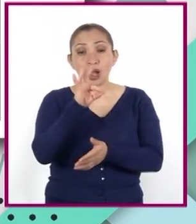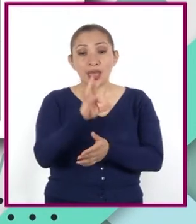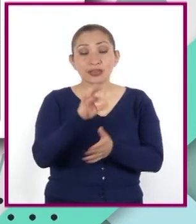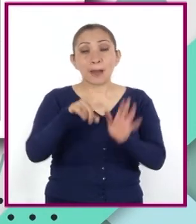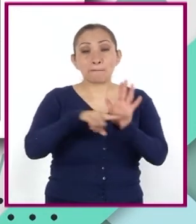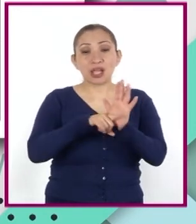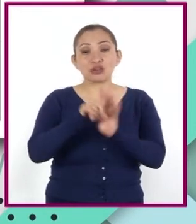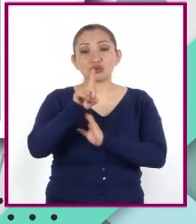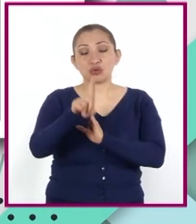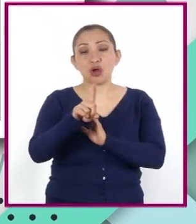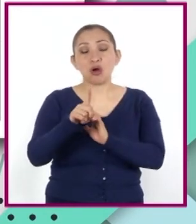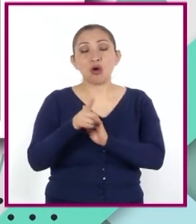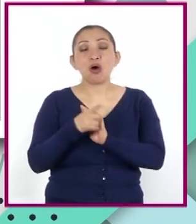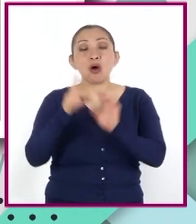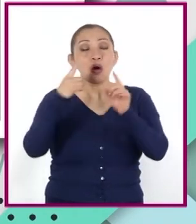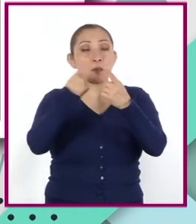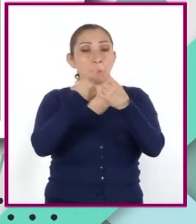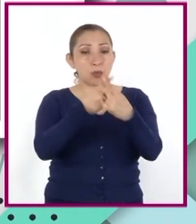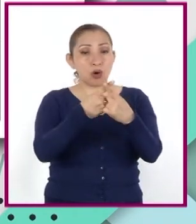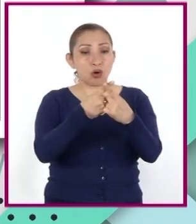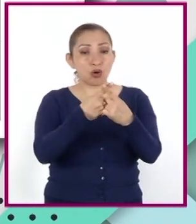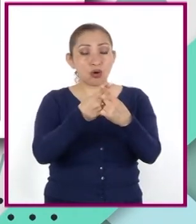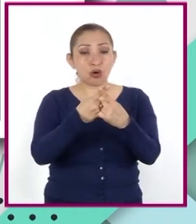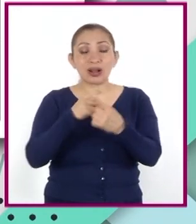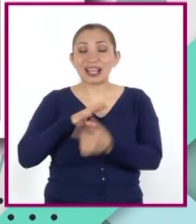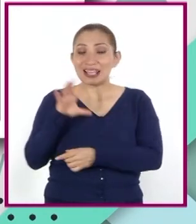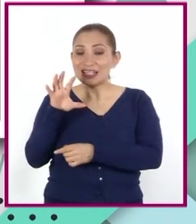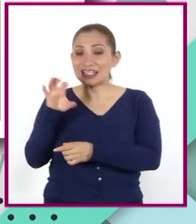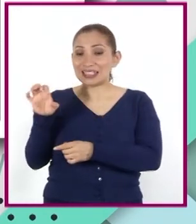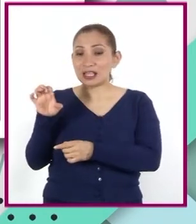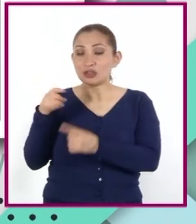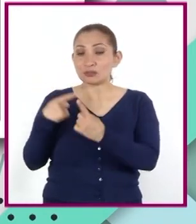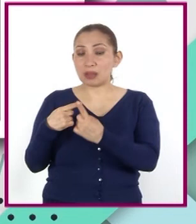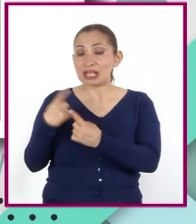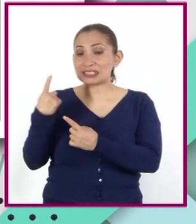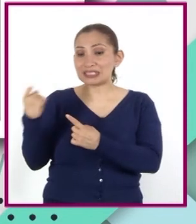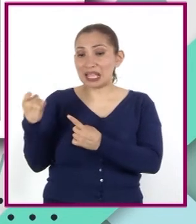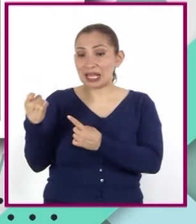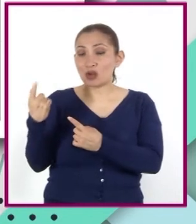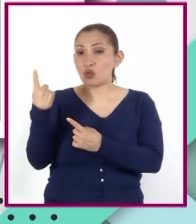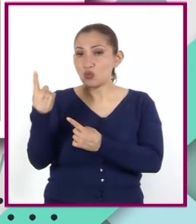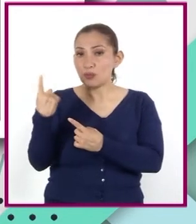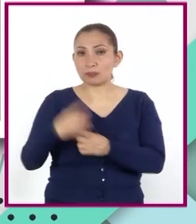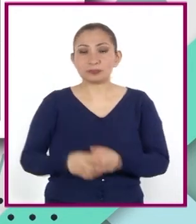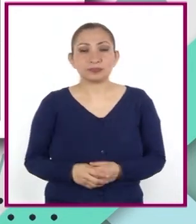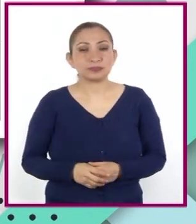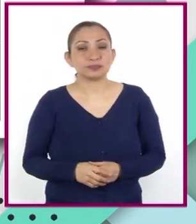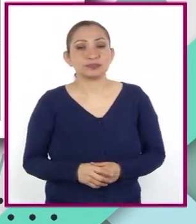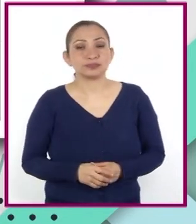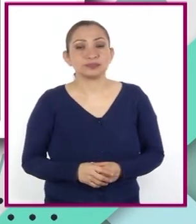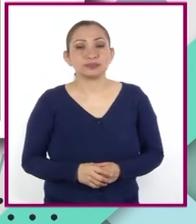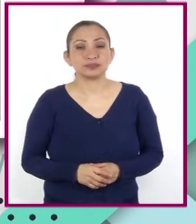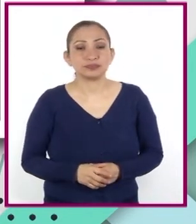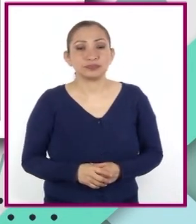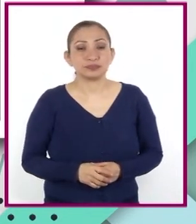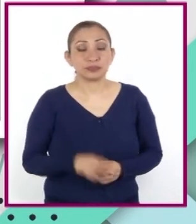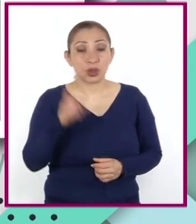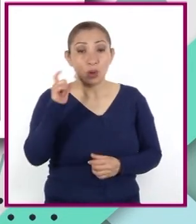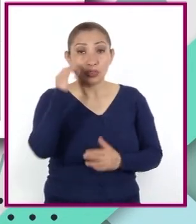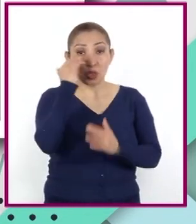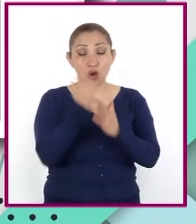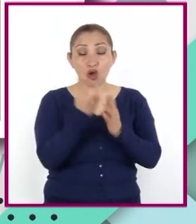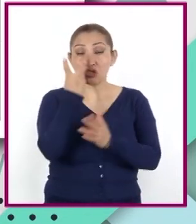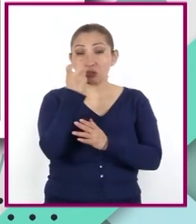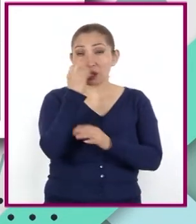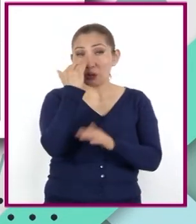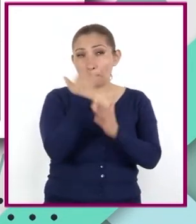40 menos 1, que multiplica la suma de 500 más una vez 100. Cuando la reducción es de